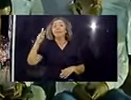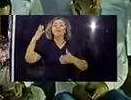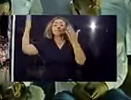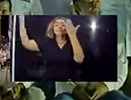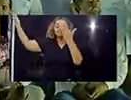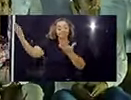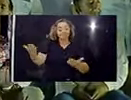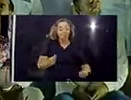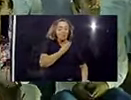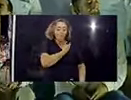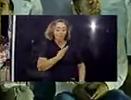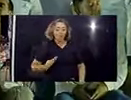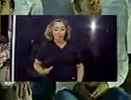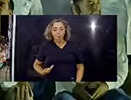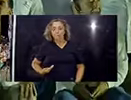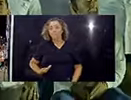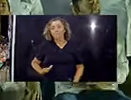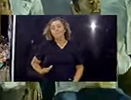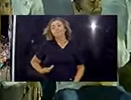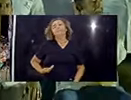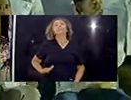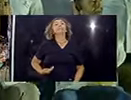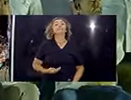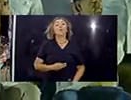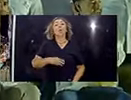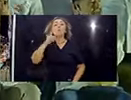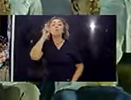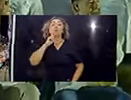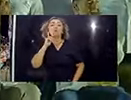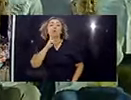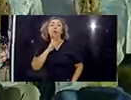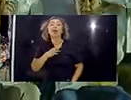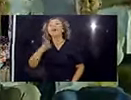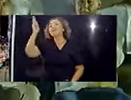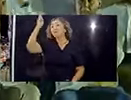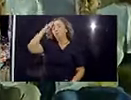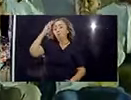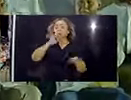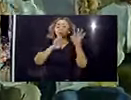primera vez vamos a reconocer el trabajo de las mujeres